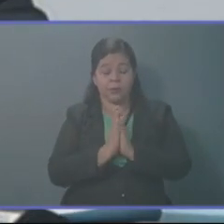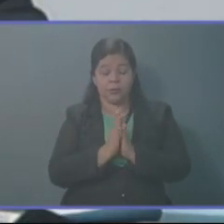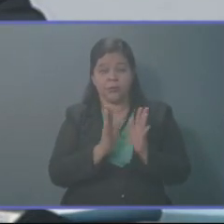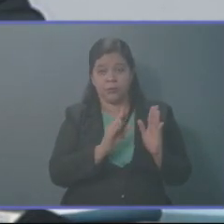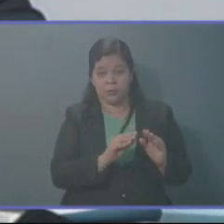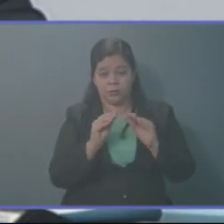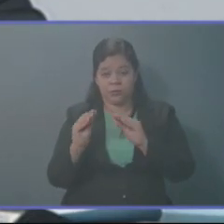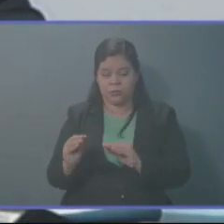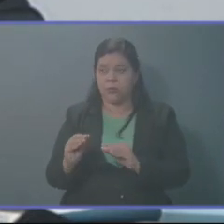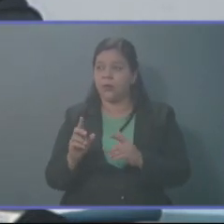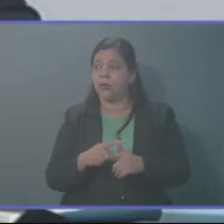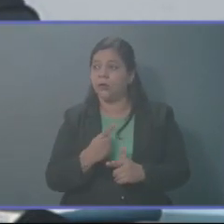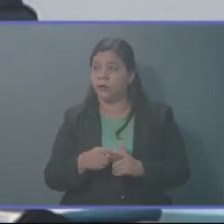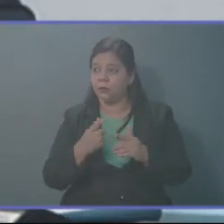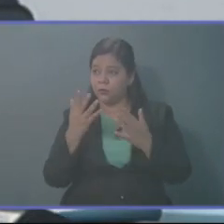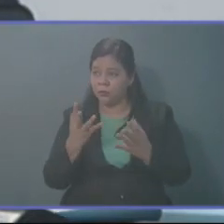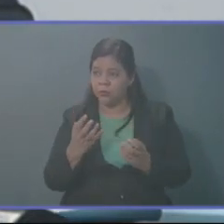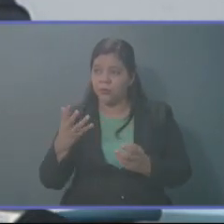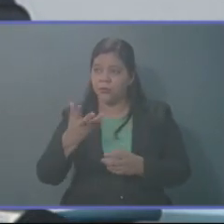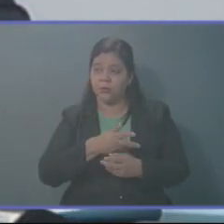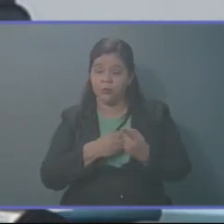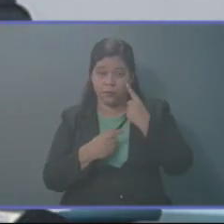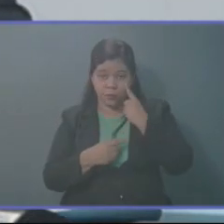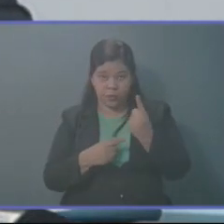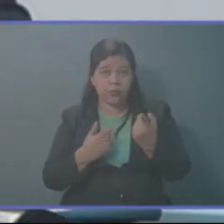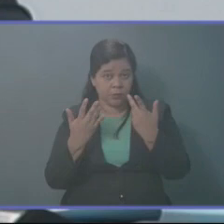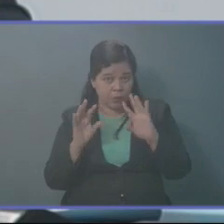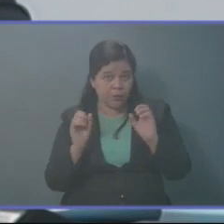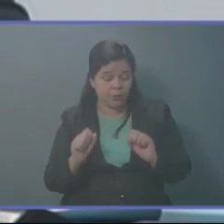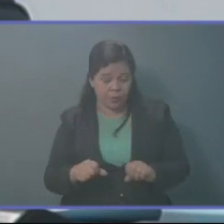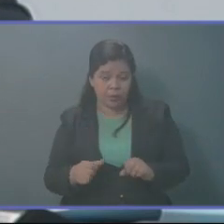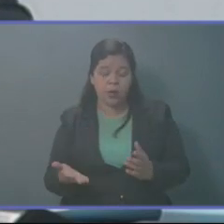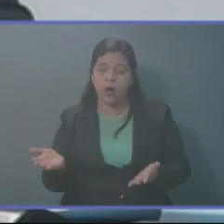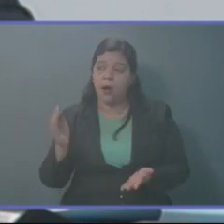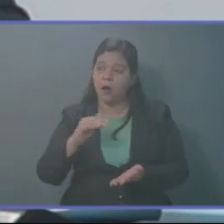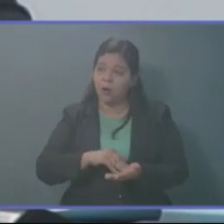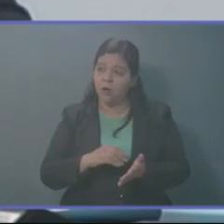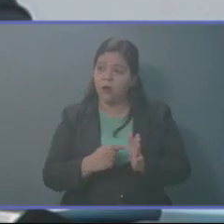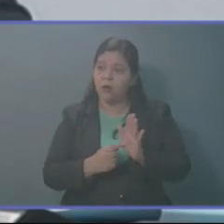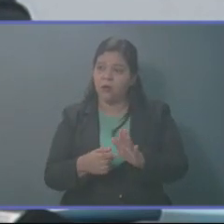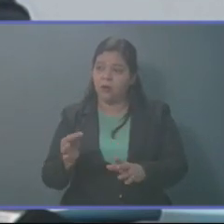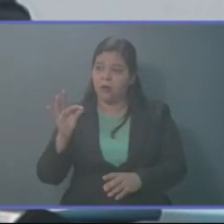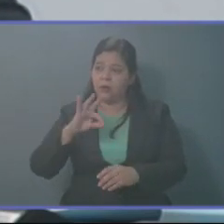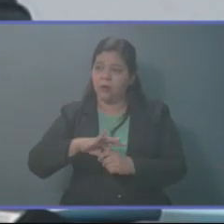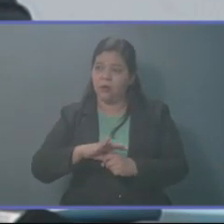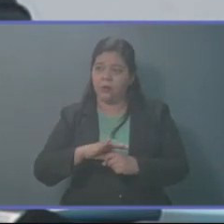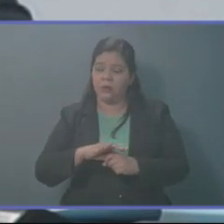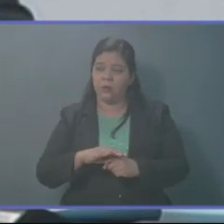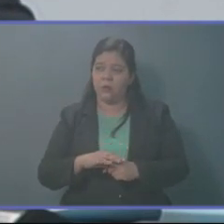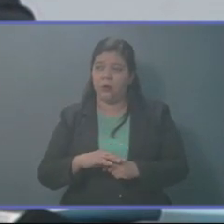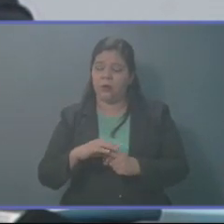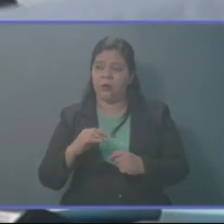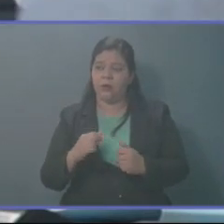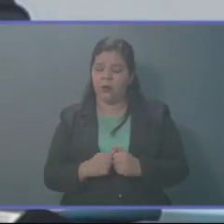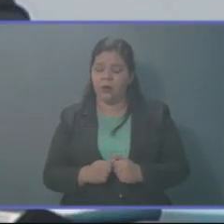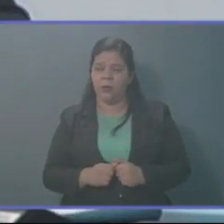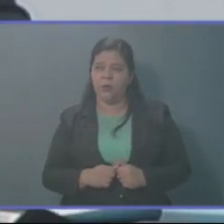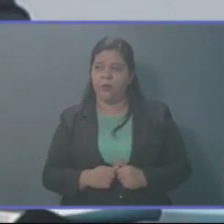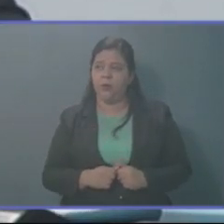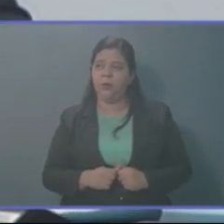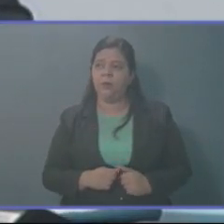trasladarlo. Entonces por eso queríamos ver si hoy nuevamente pues sometemos a votación este dictamen.